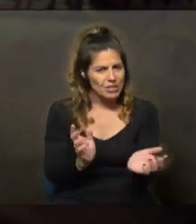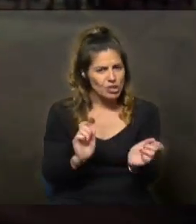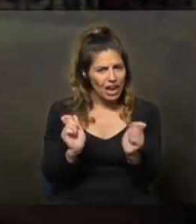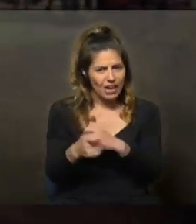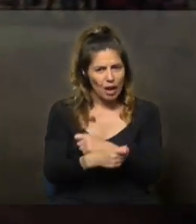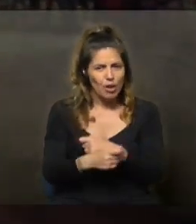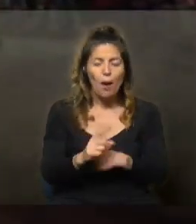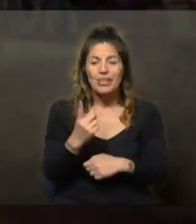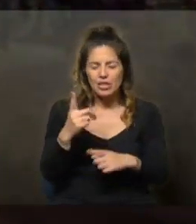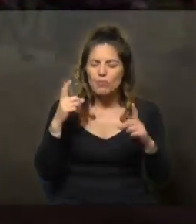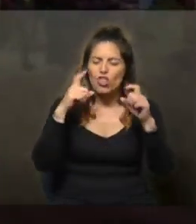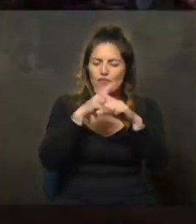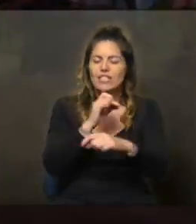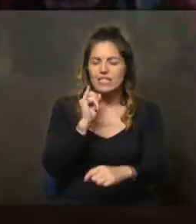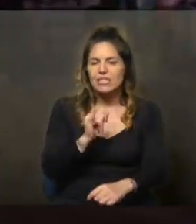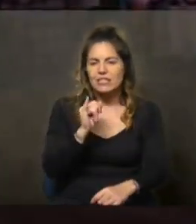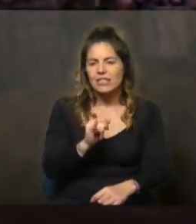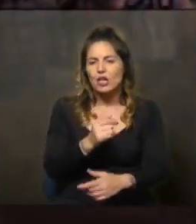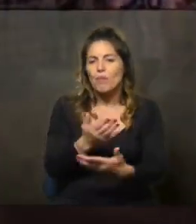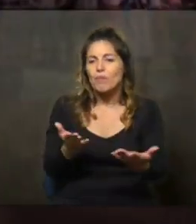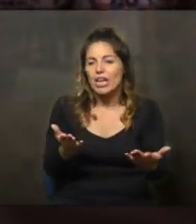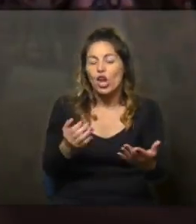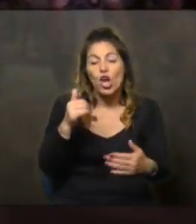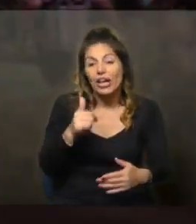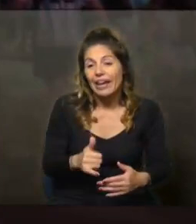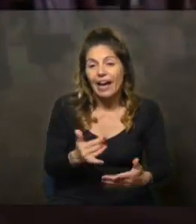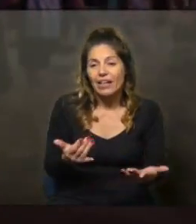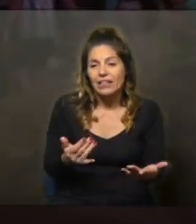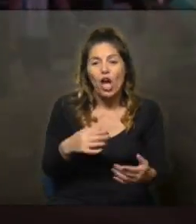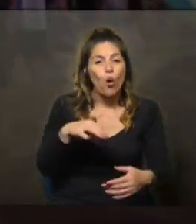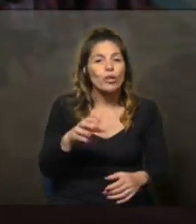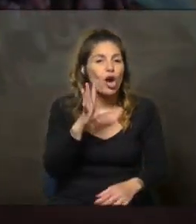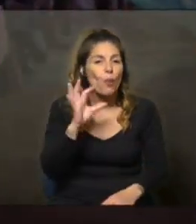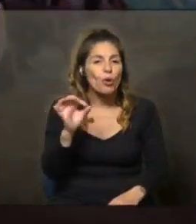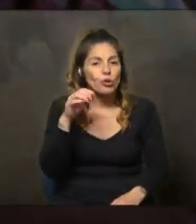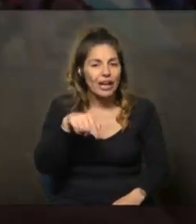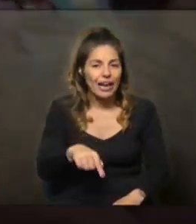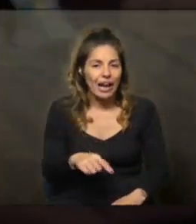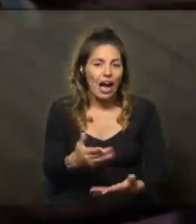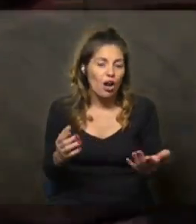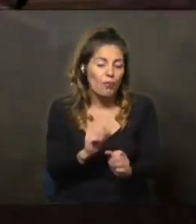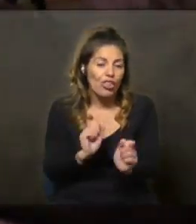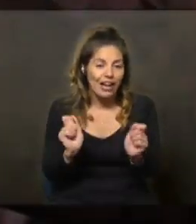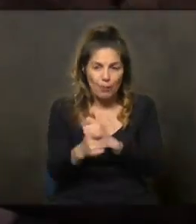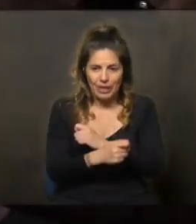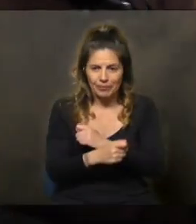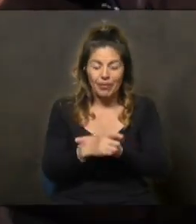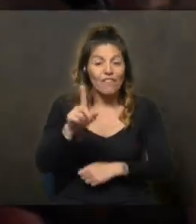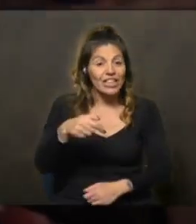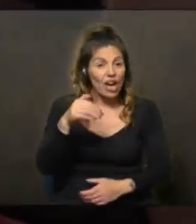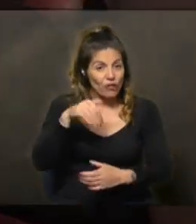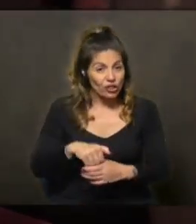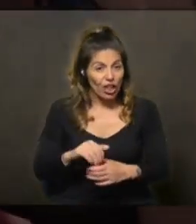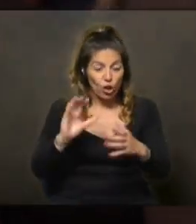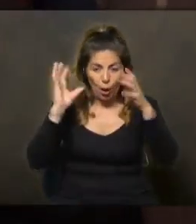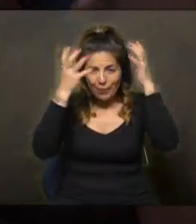yo sé que al principio le va a costar un montón pero bueno es lo que hay es la única oportunidad que tenemos ahora para poder cambiar venías votando a mi ley o te